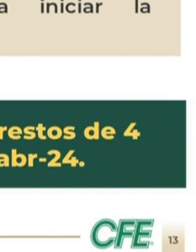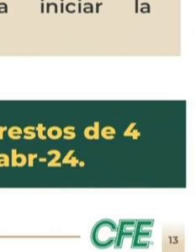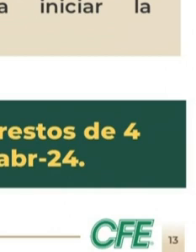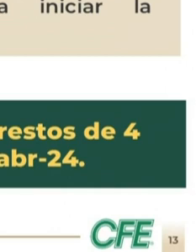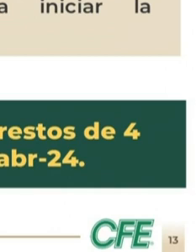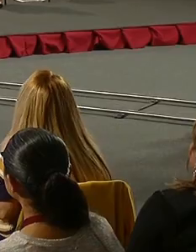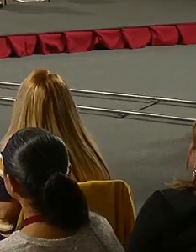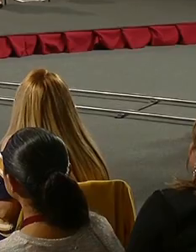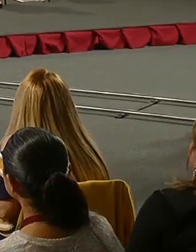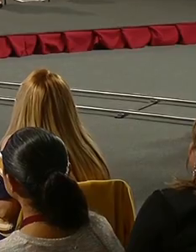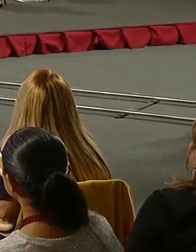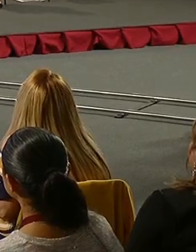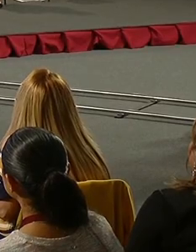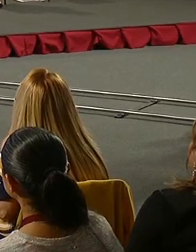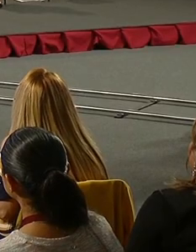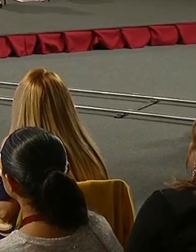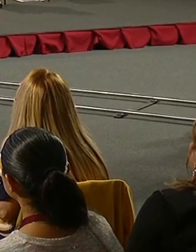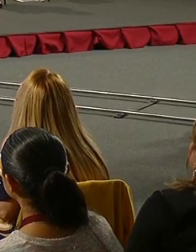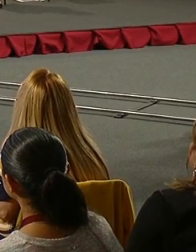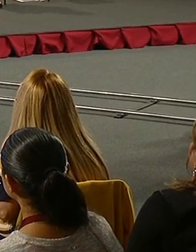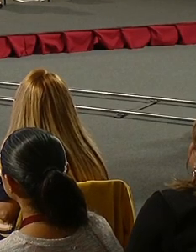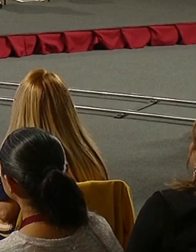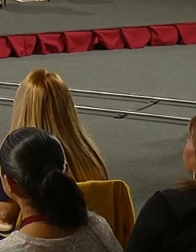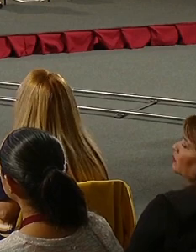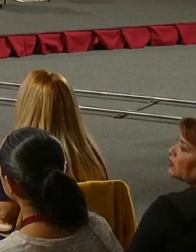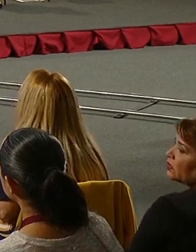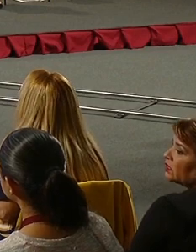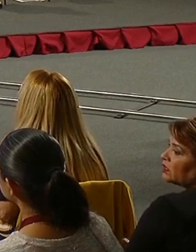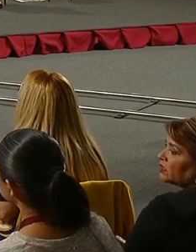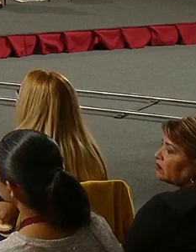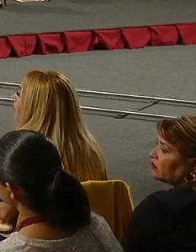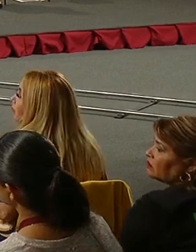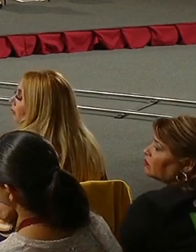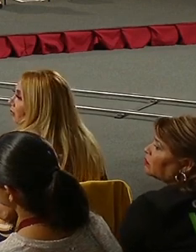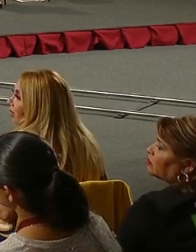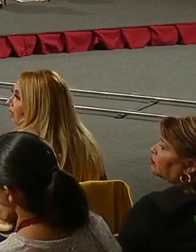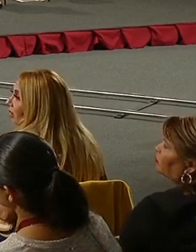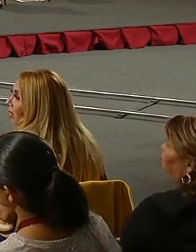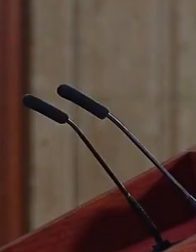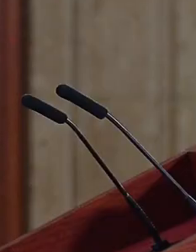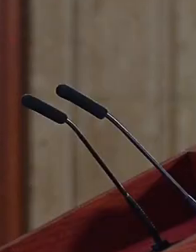recientemente fueron entregados ya a los familiares. Adelante.